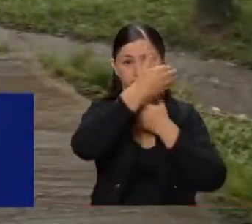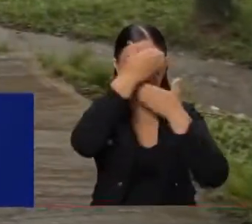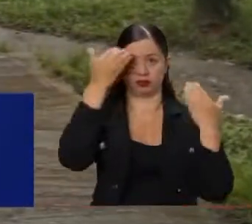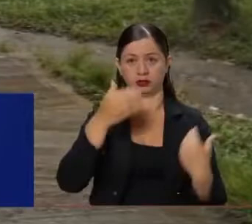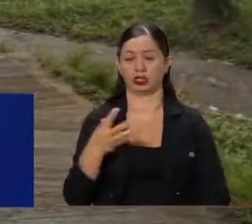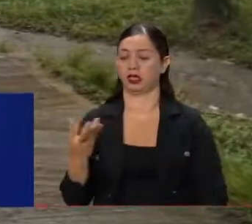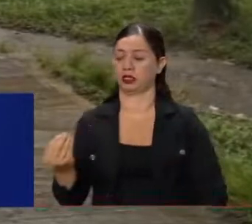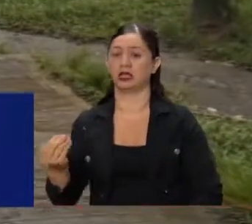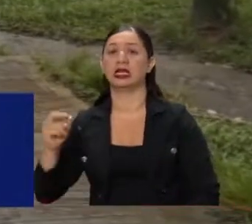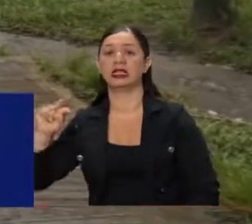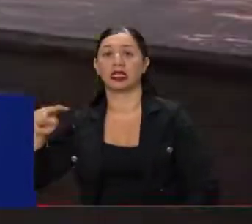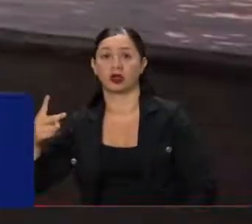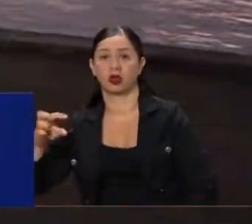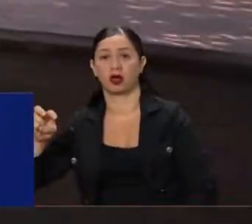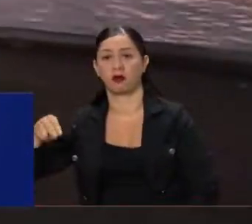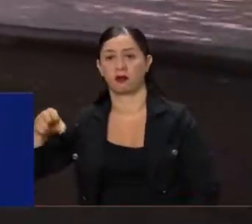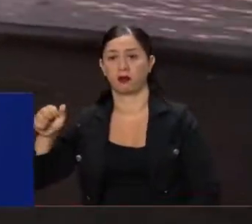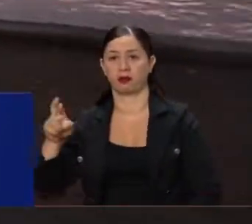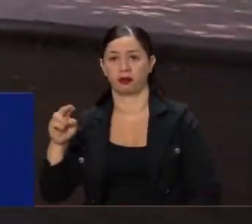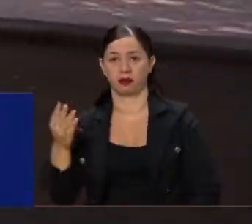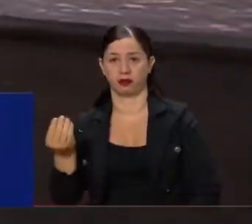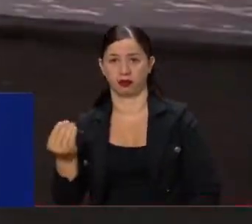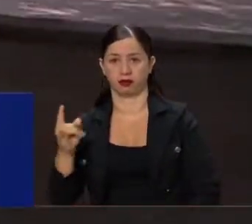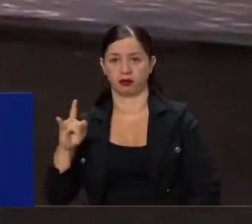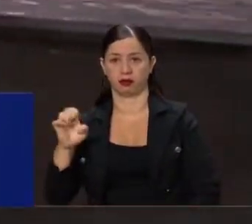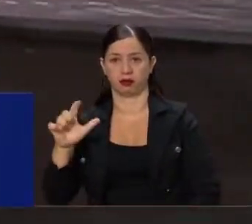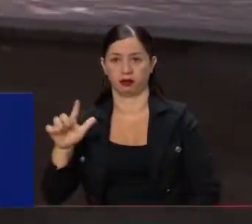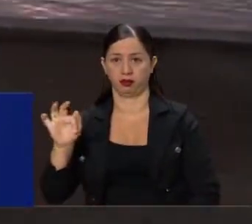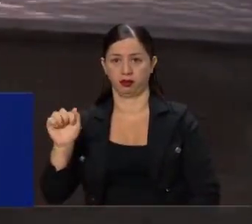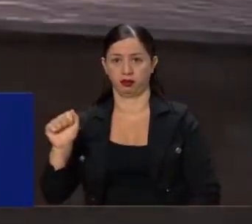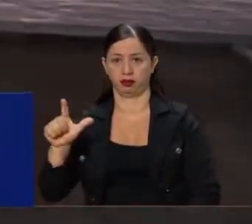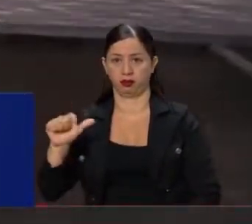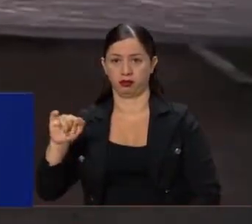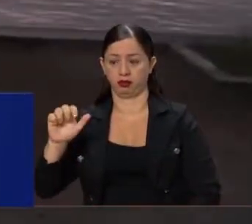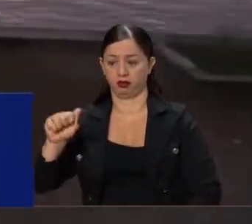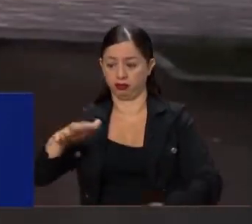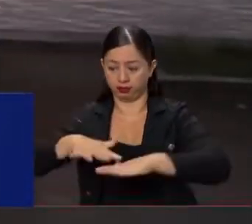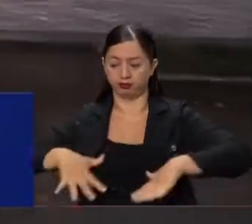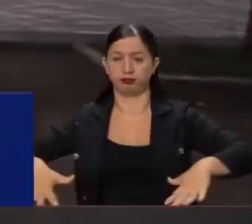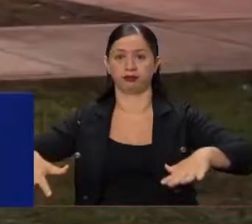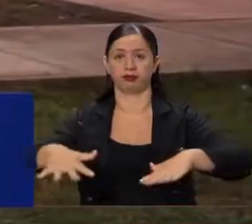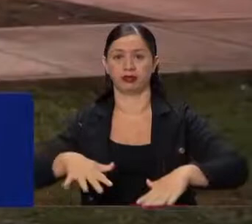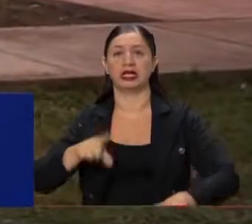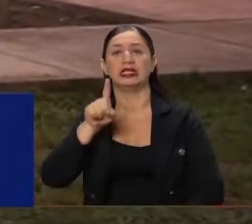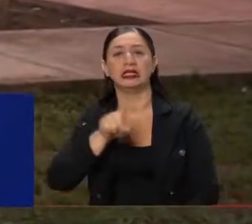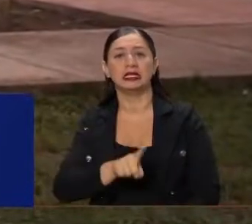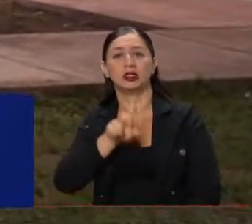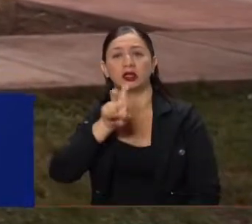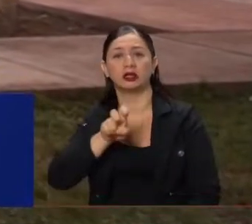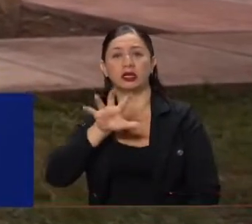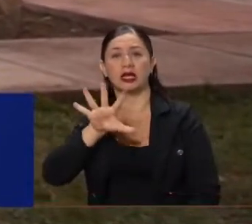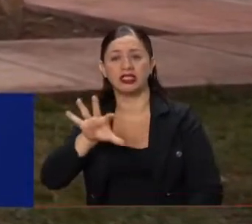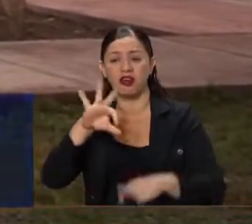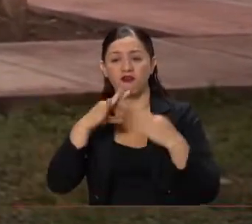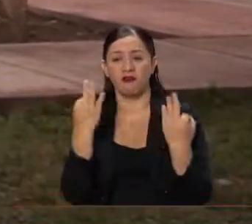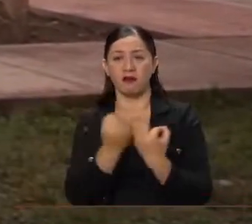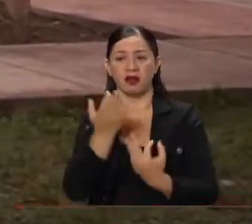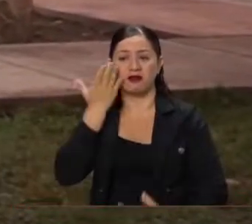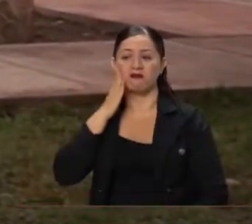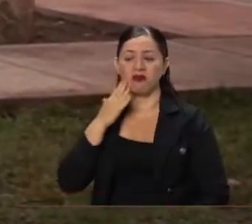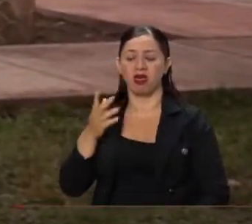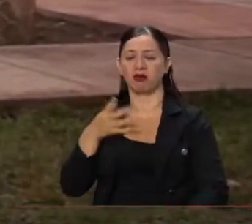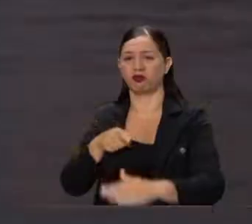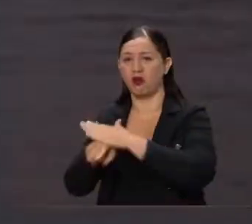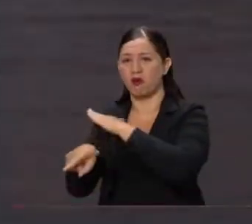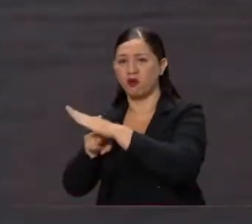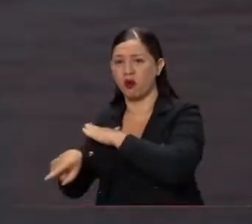segunda Marquetalia en zona rural del municipio de La Tola, que hasta la fecha deja 175 familias